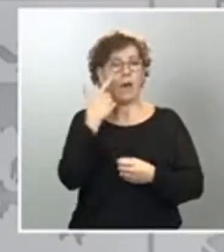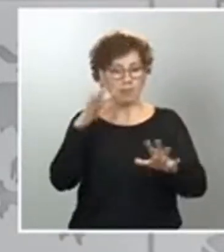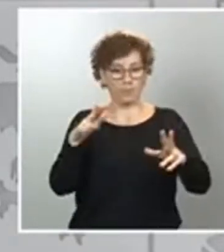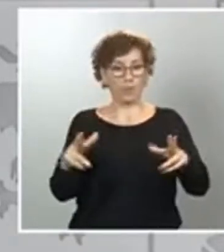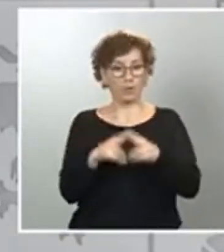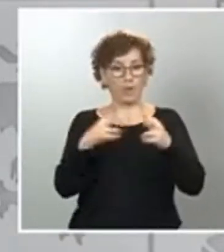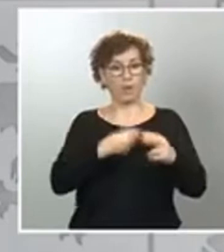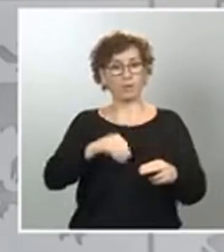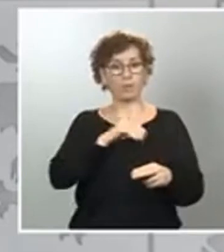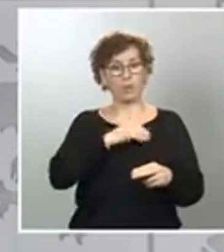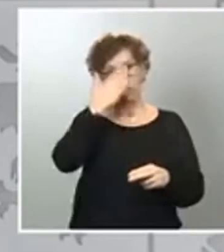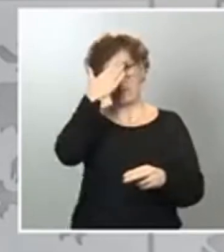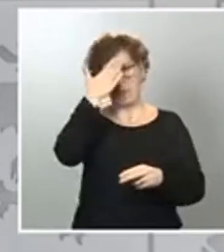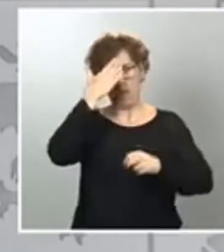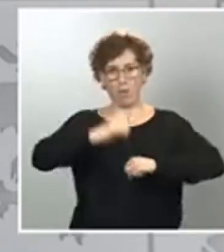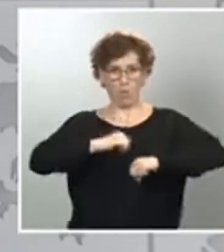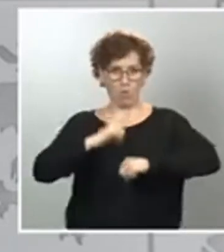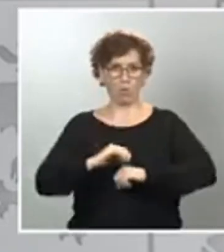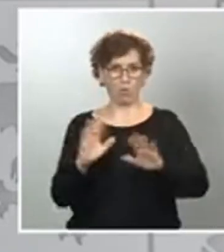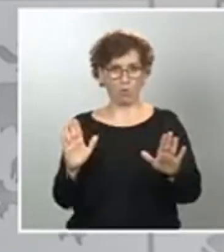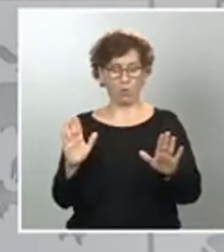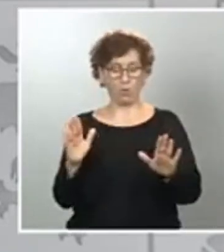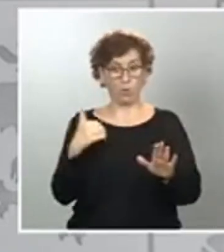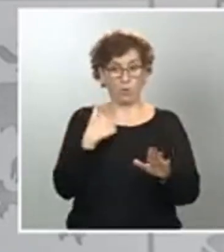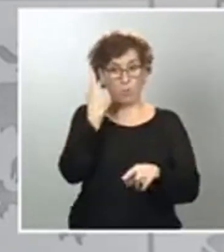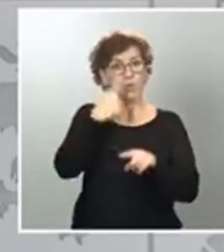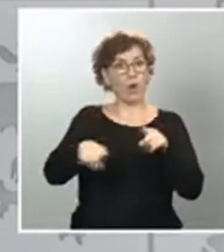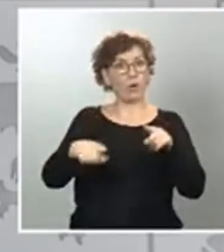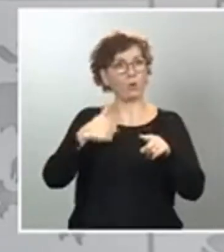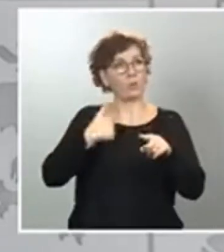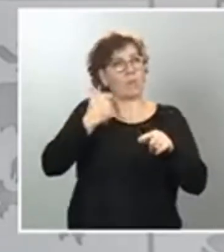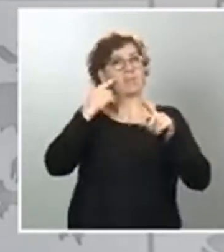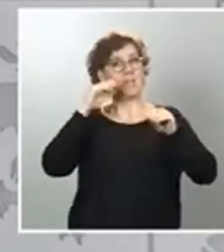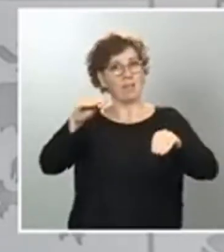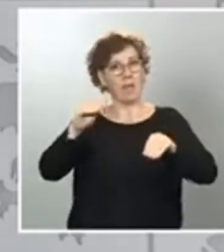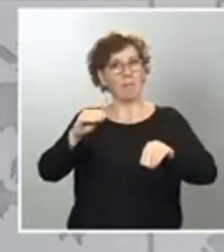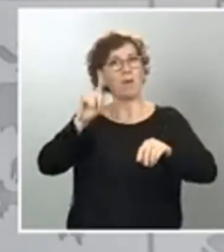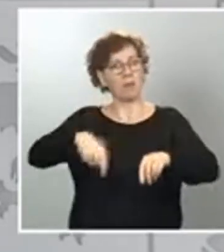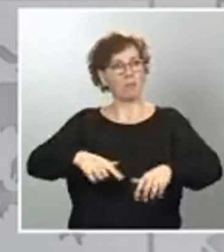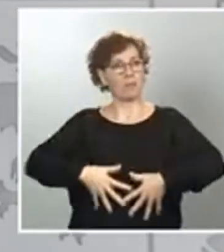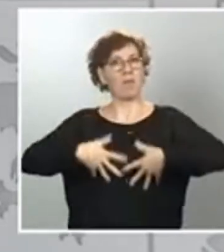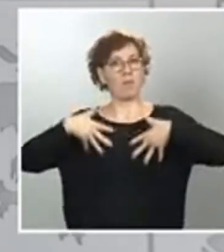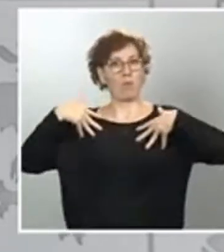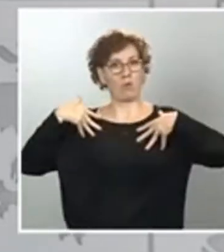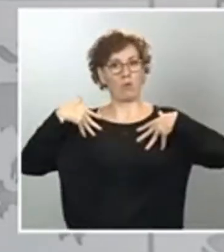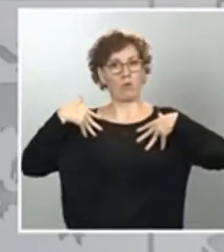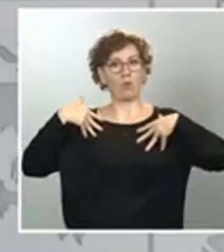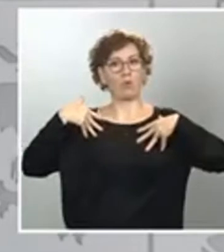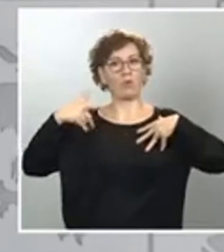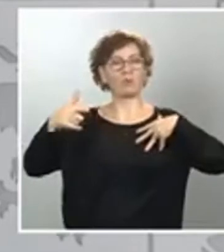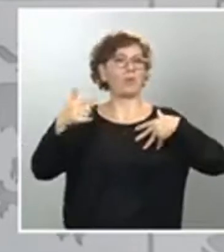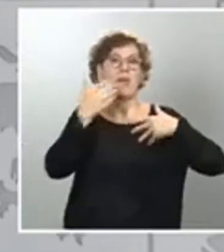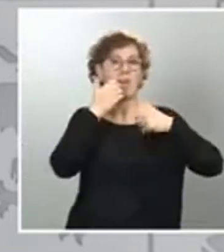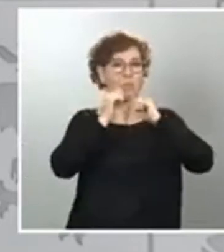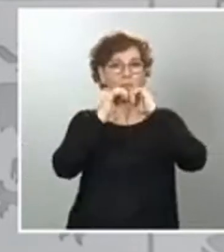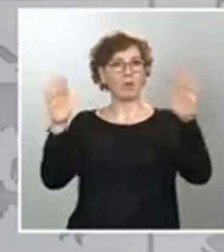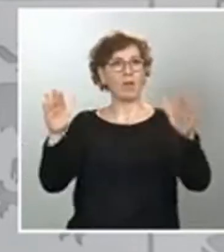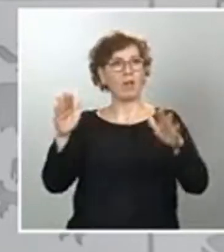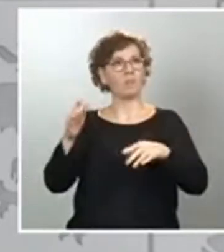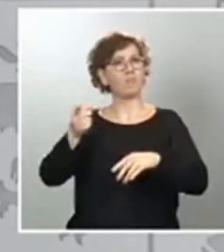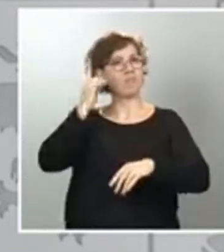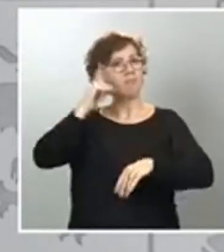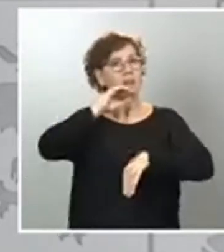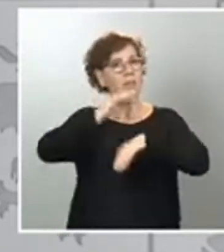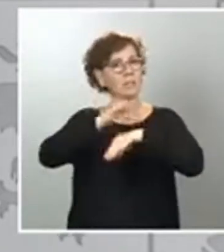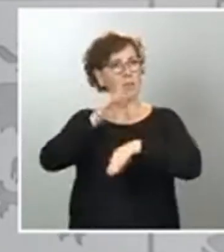adulta. Y a mí una de las cosas que más me llamó la atención y que me emocionó y que dice mucho además de la disciplina social con la que estamos